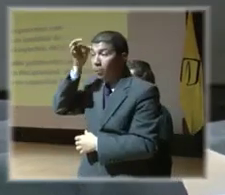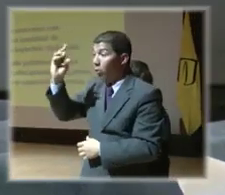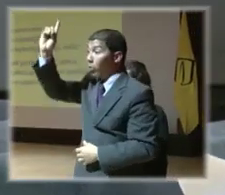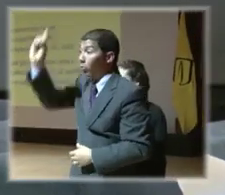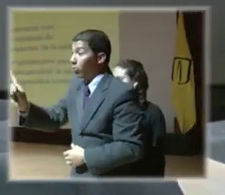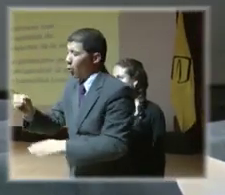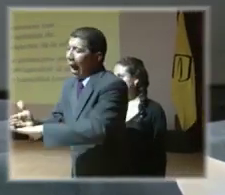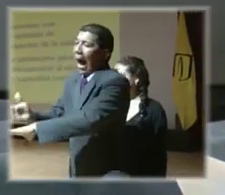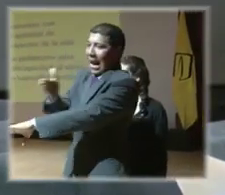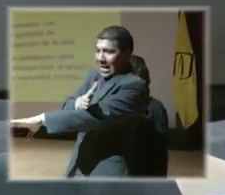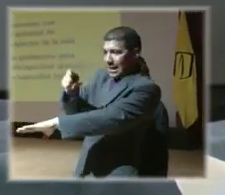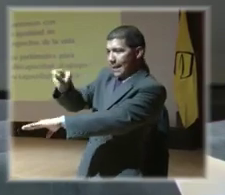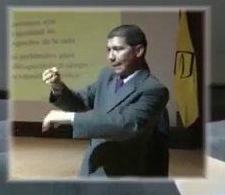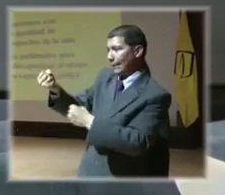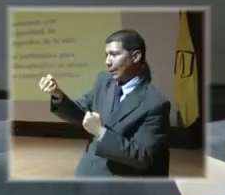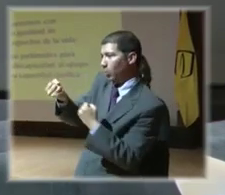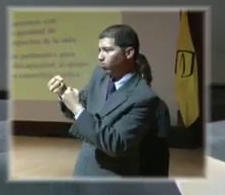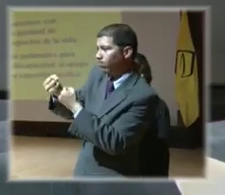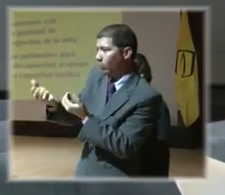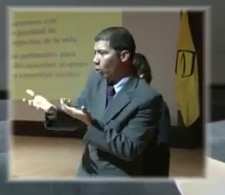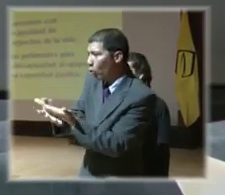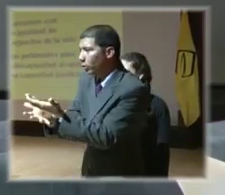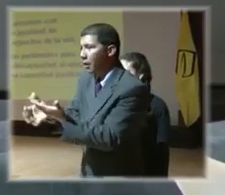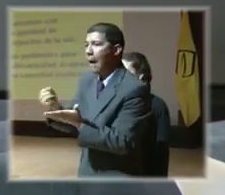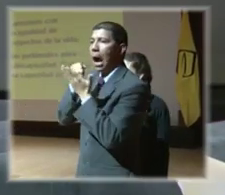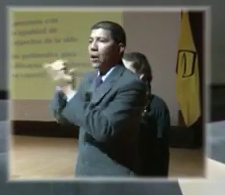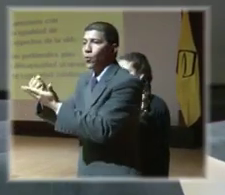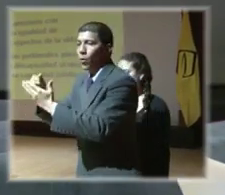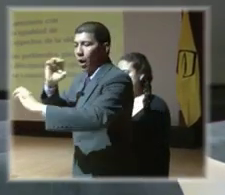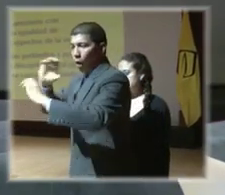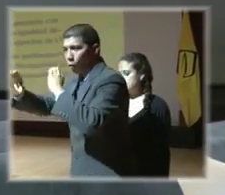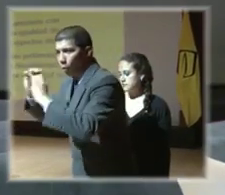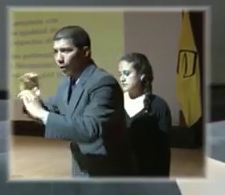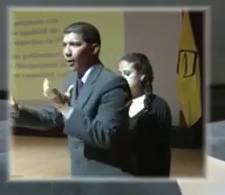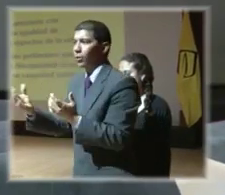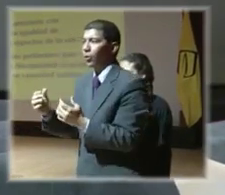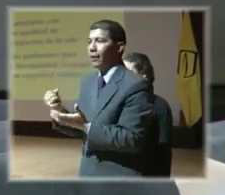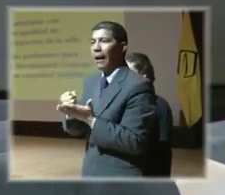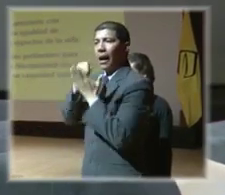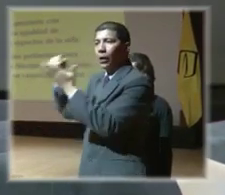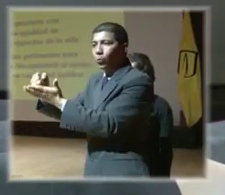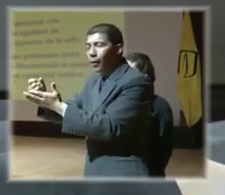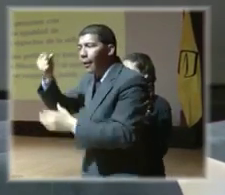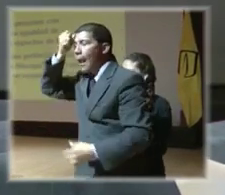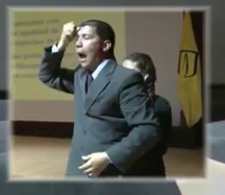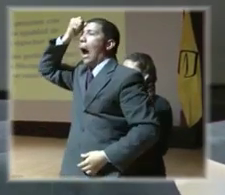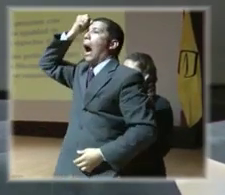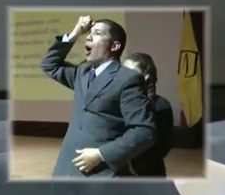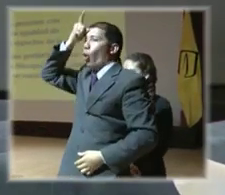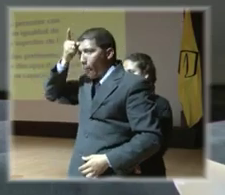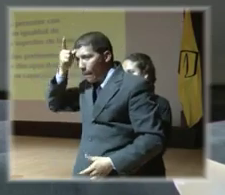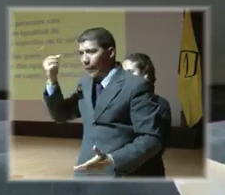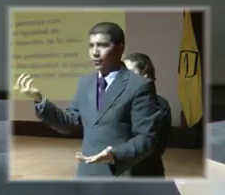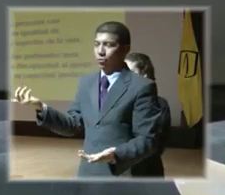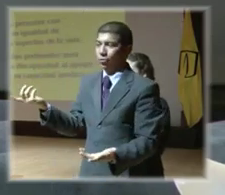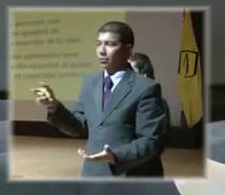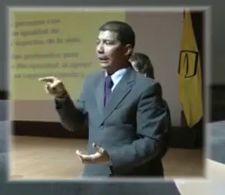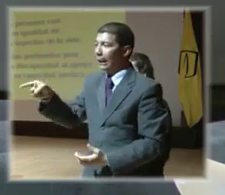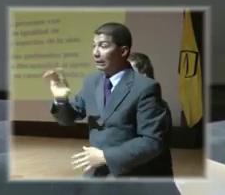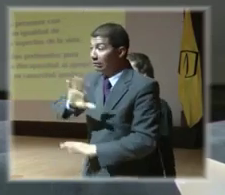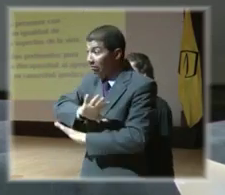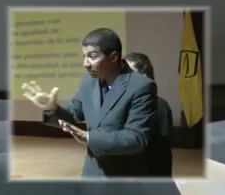apoyo va a ayudar a la comunicación, va a ayudar a la comprensión y va a ayudar o apoyar en la manifestación de la voluntad.